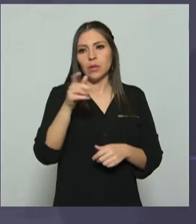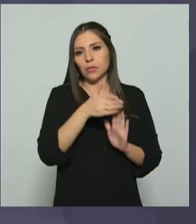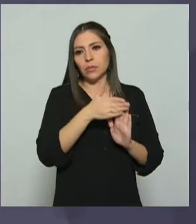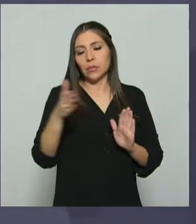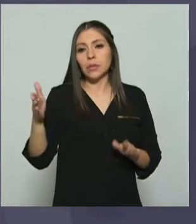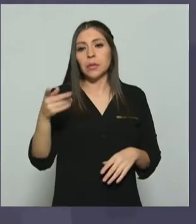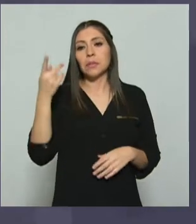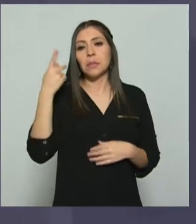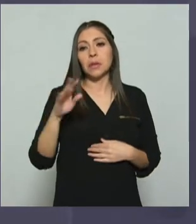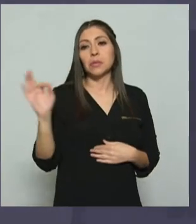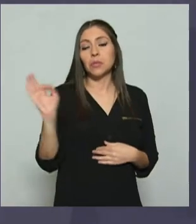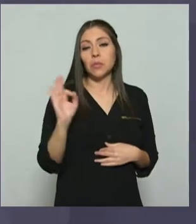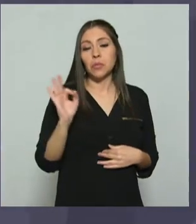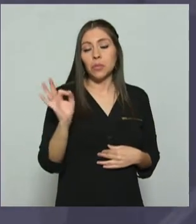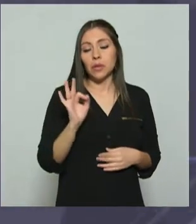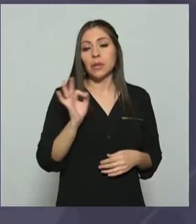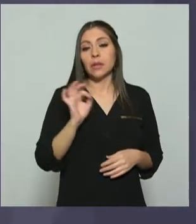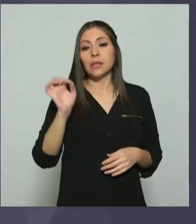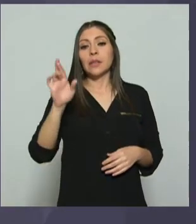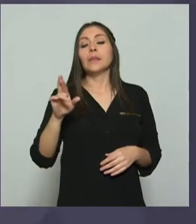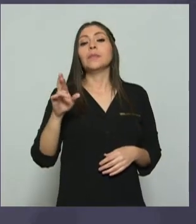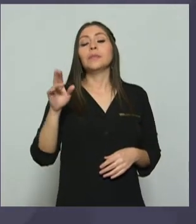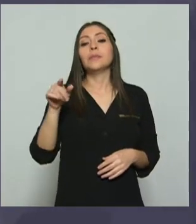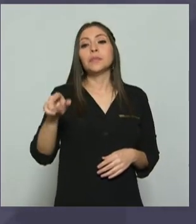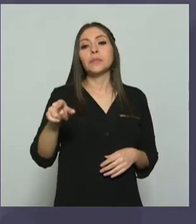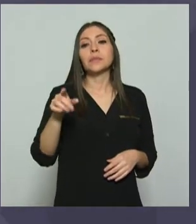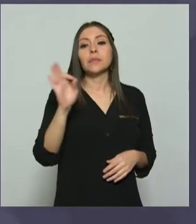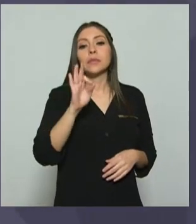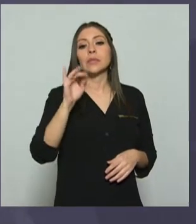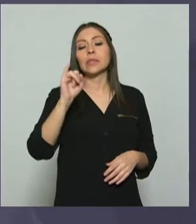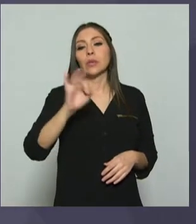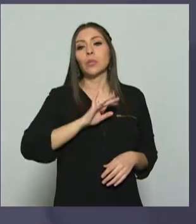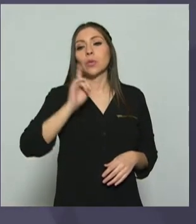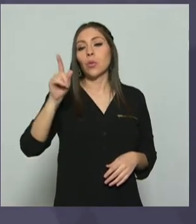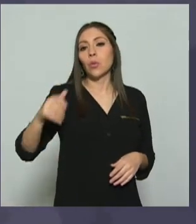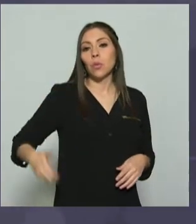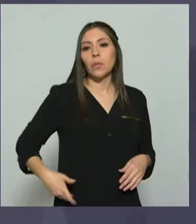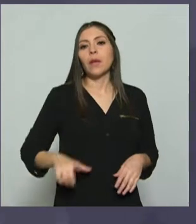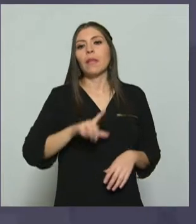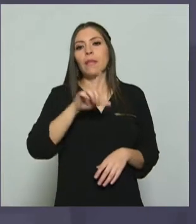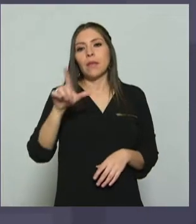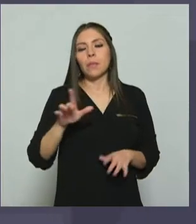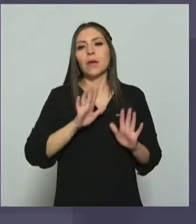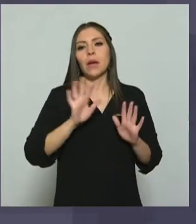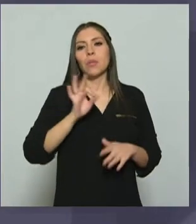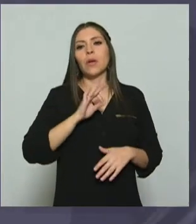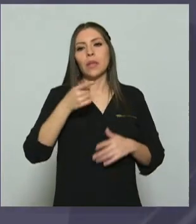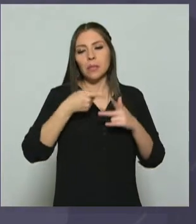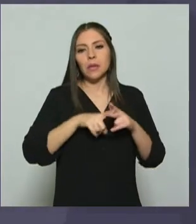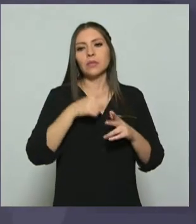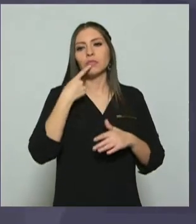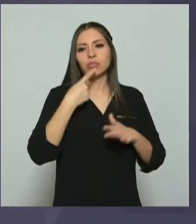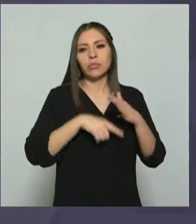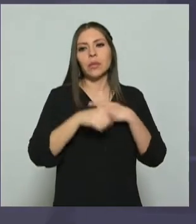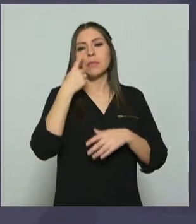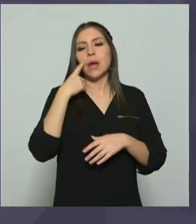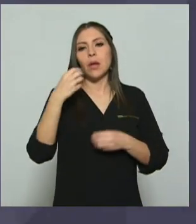las circunstancias, es factible que pueda resultar culpable y entonces sí ya podría entrar al proceso, pero es importante